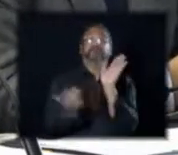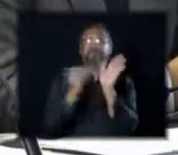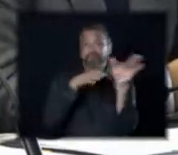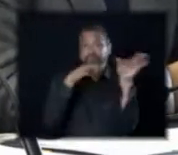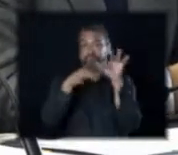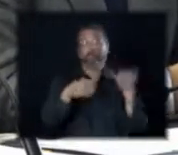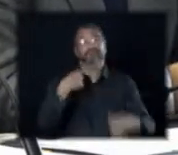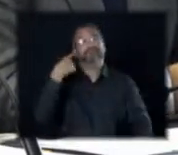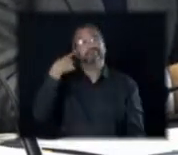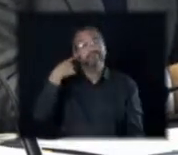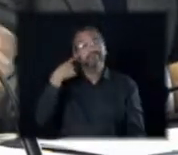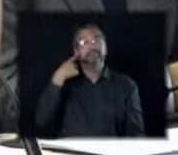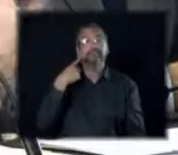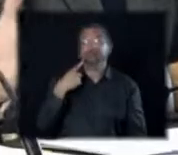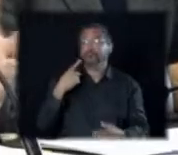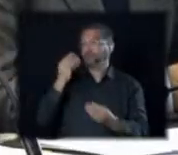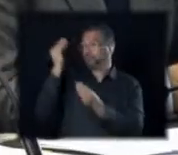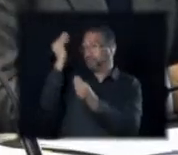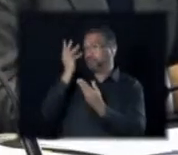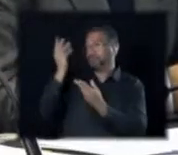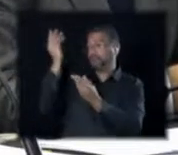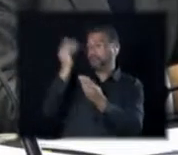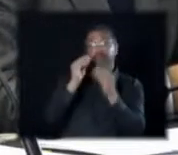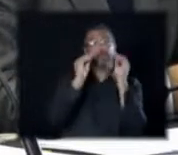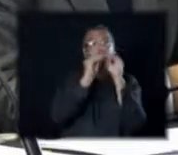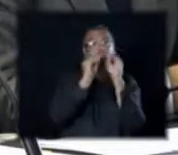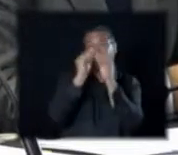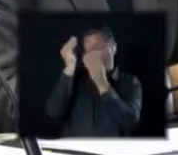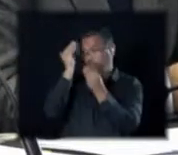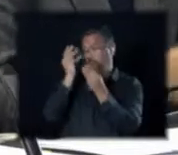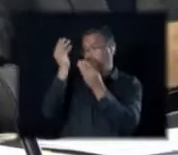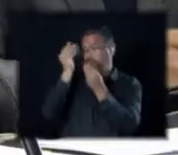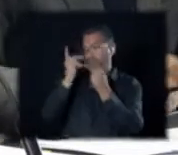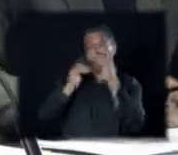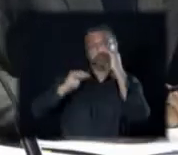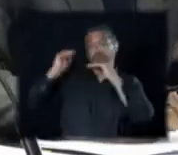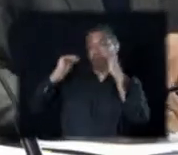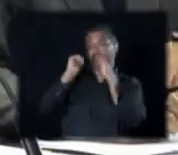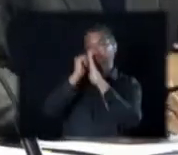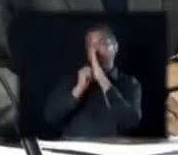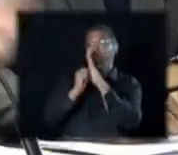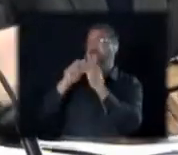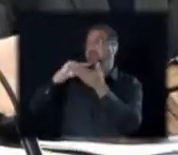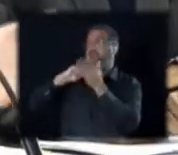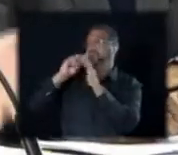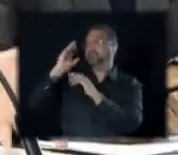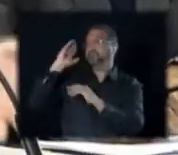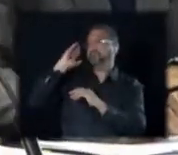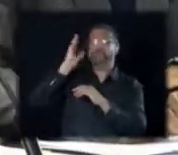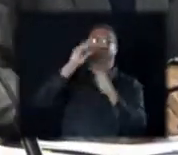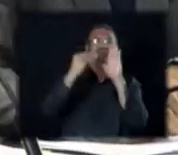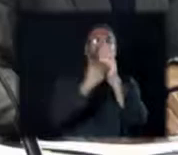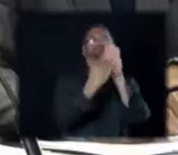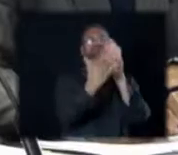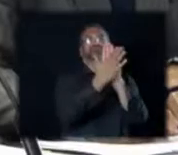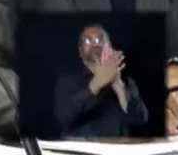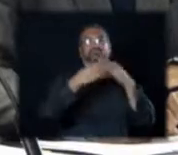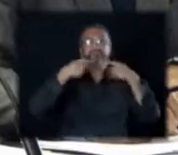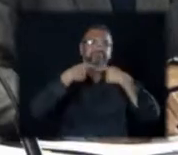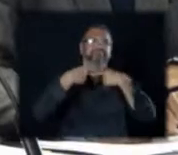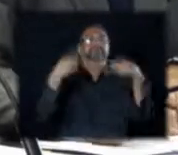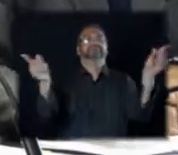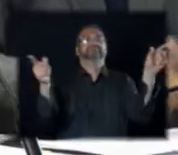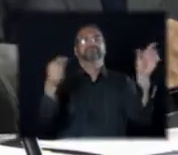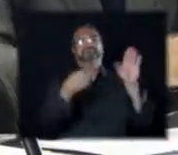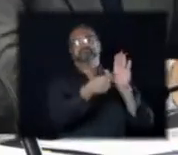también. Y repito, mientras más información podamos recopilar sobre estos saldos bancarios, la vamos a